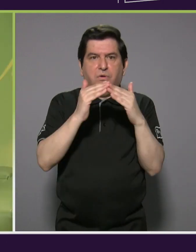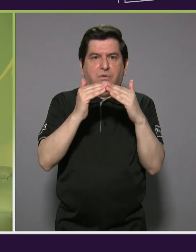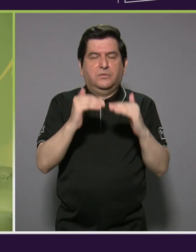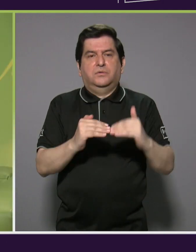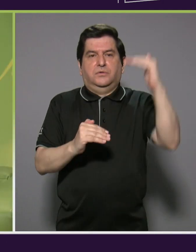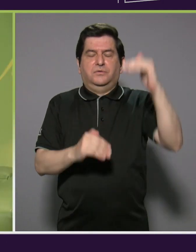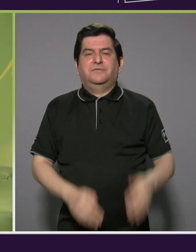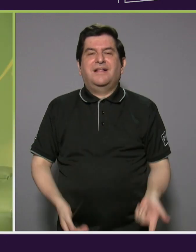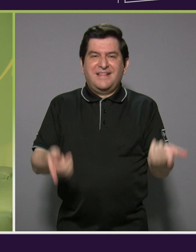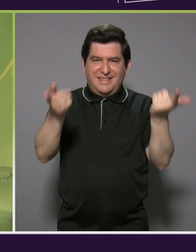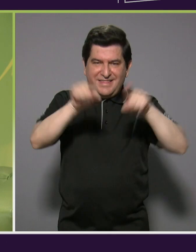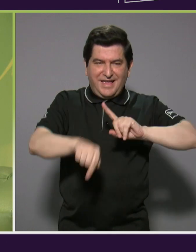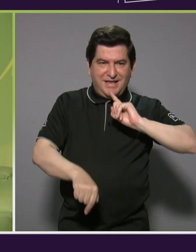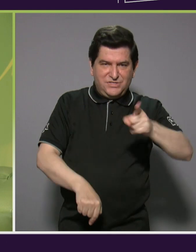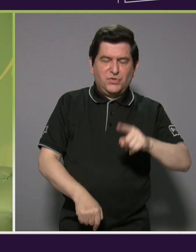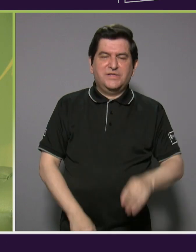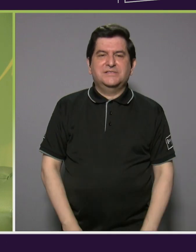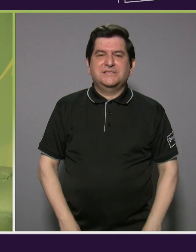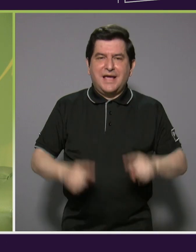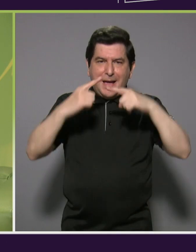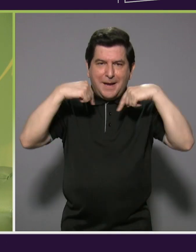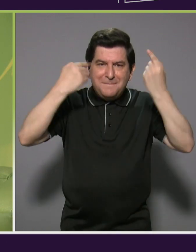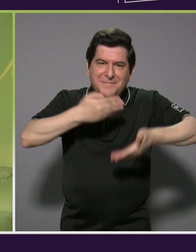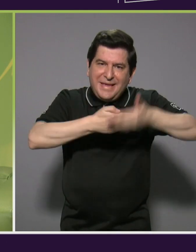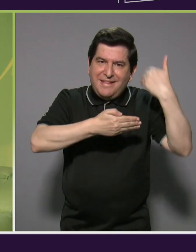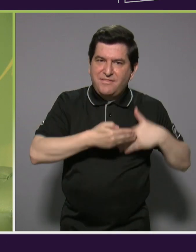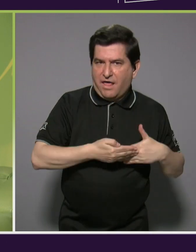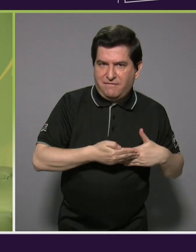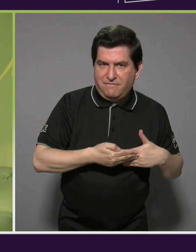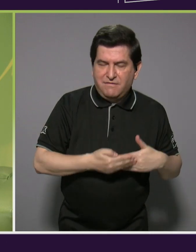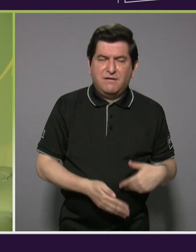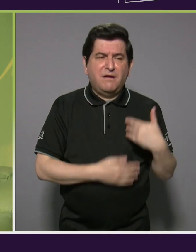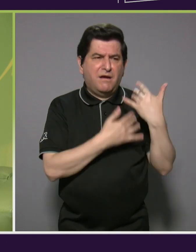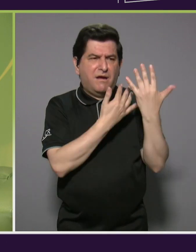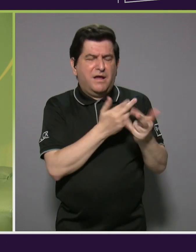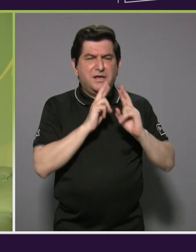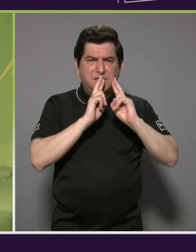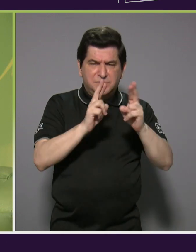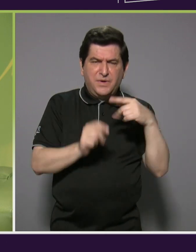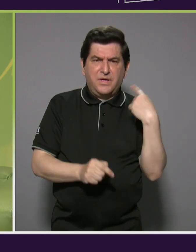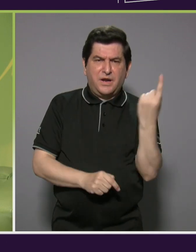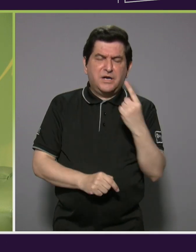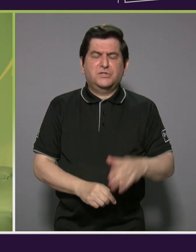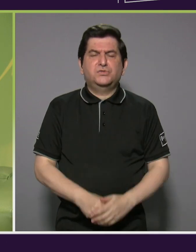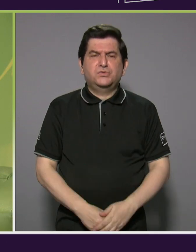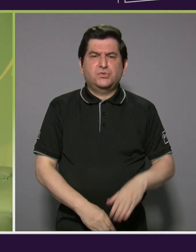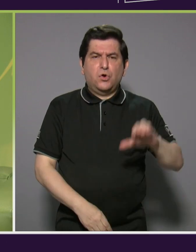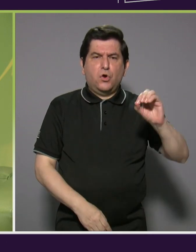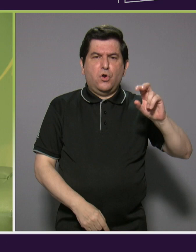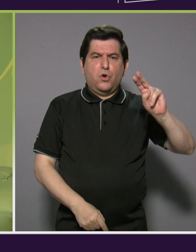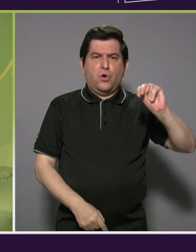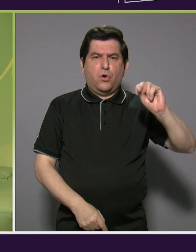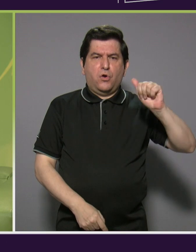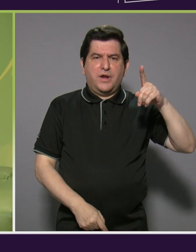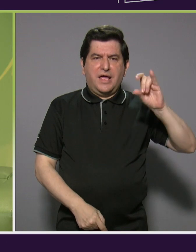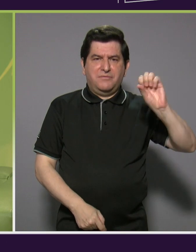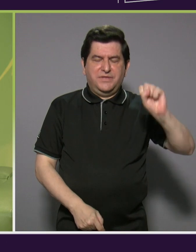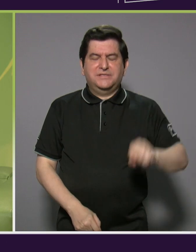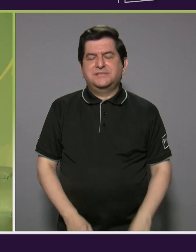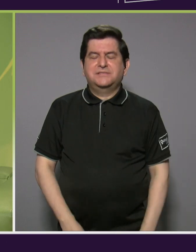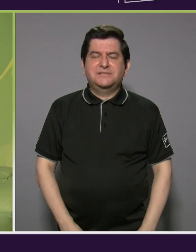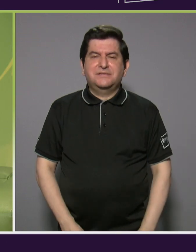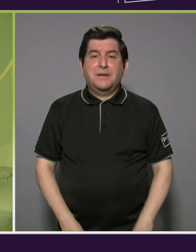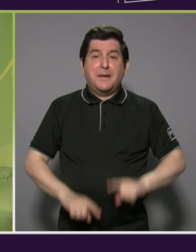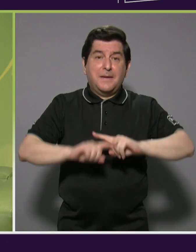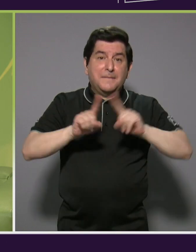De hecho, lo que mencionaba Mildred en el bloque anterior, esperamos una respuesta solo con CONAPDIS, ¿verdad? CONAPDIS es el Consejo Nacional de las Personas con